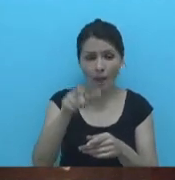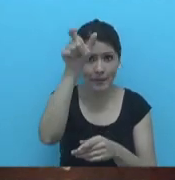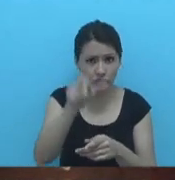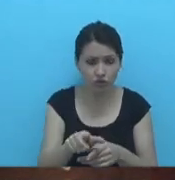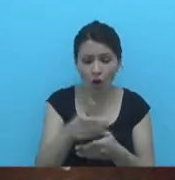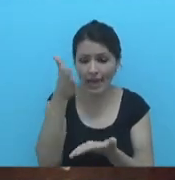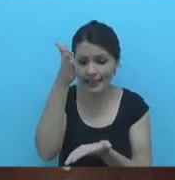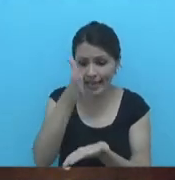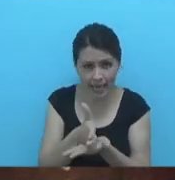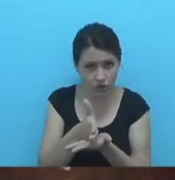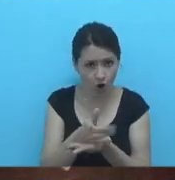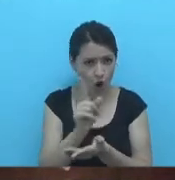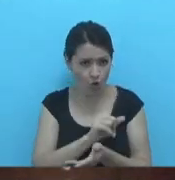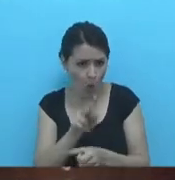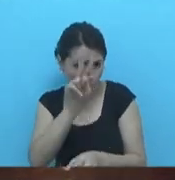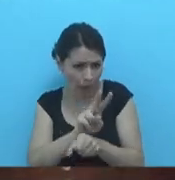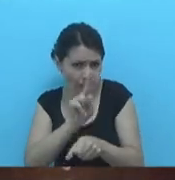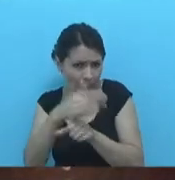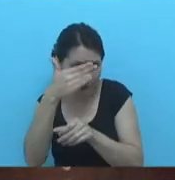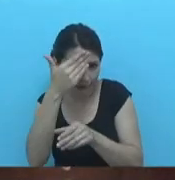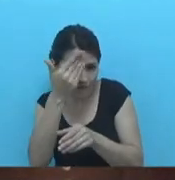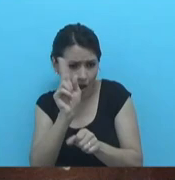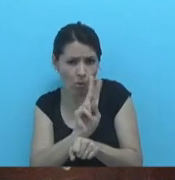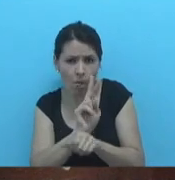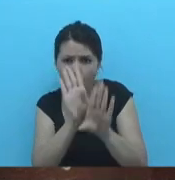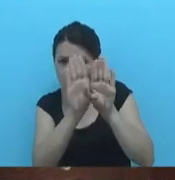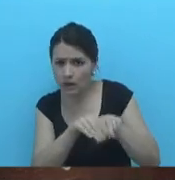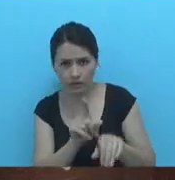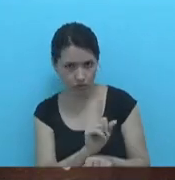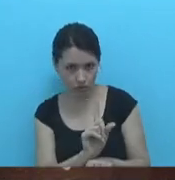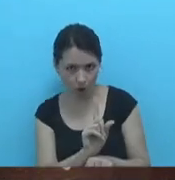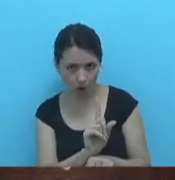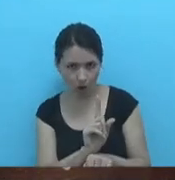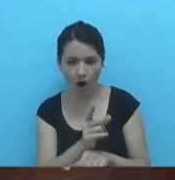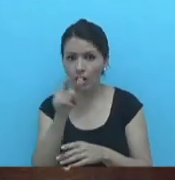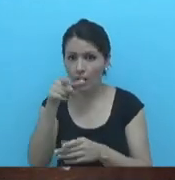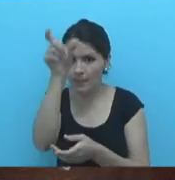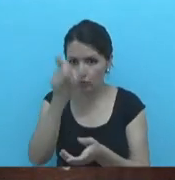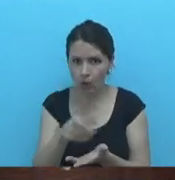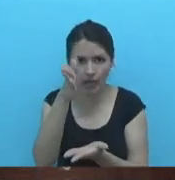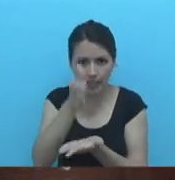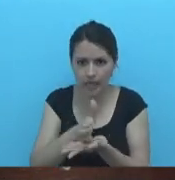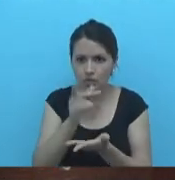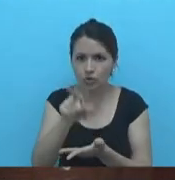no como objetos de protección, como protección tutelar. Digo, todo esto estaría